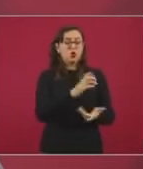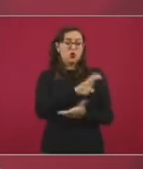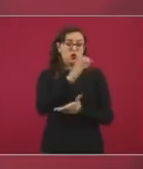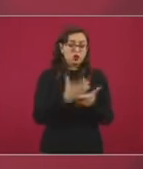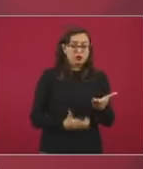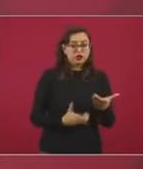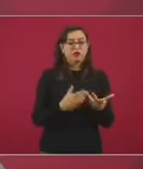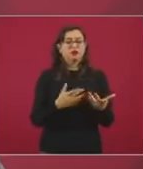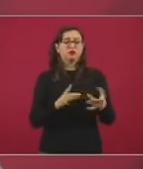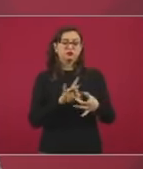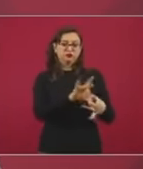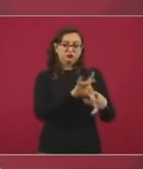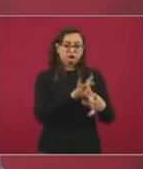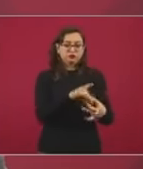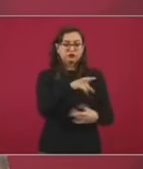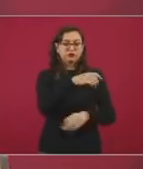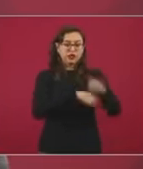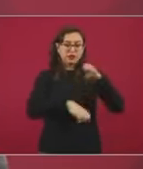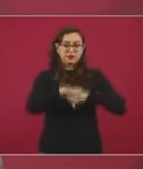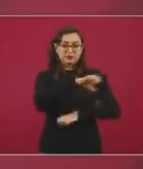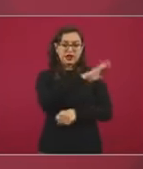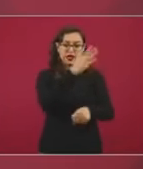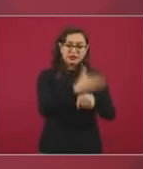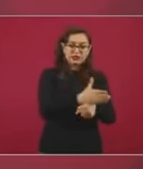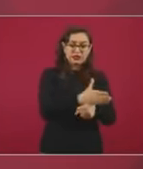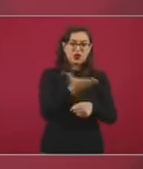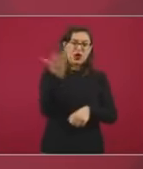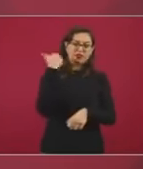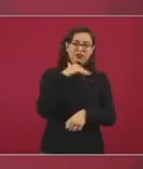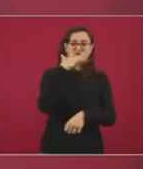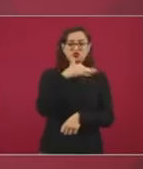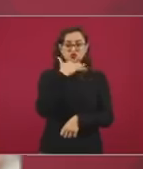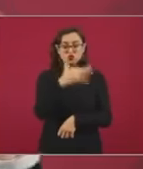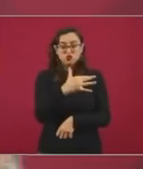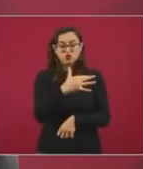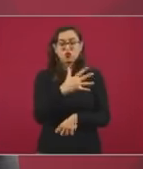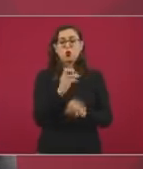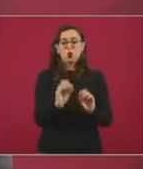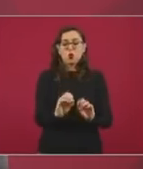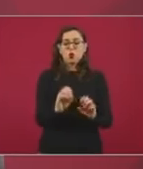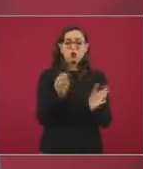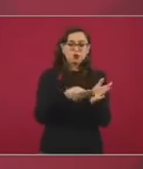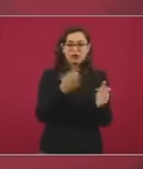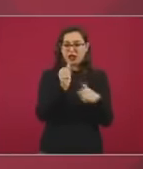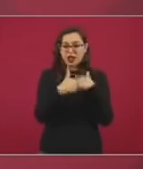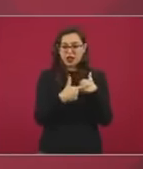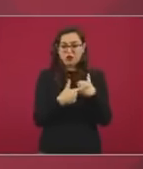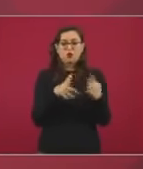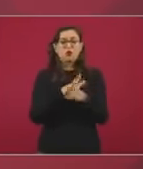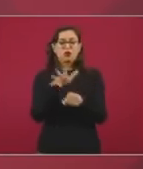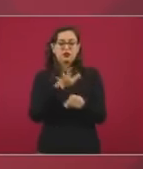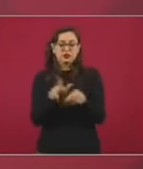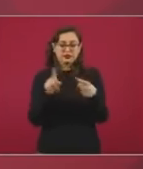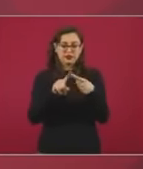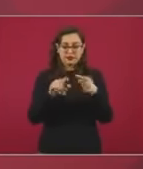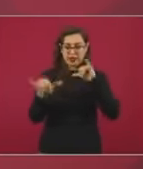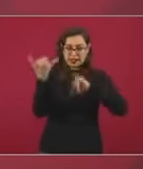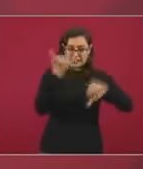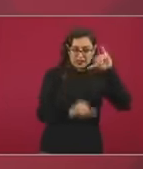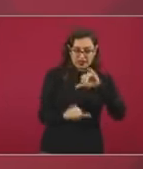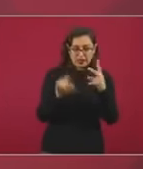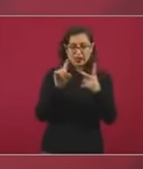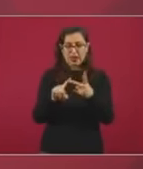se han estado investigadas, particularmente para dos servicios: el de laboratorios, diagnósticos y el